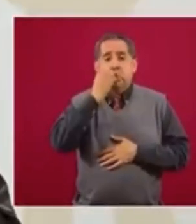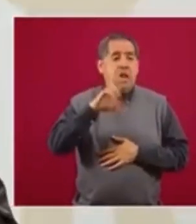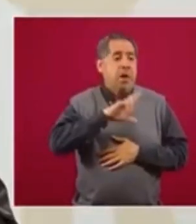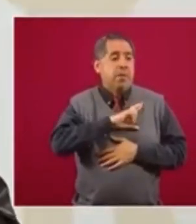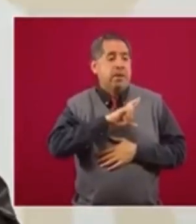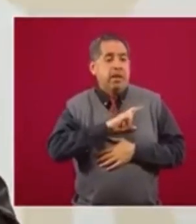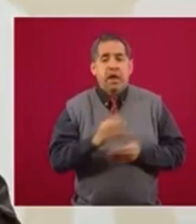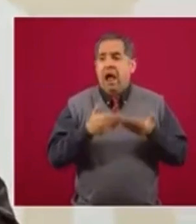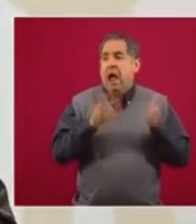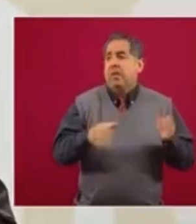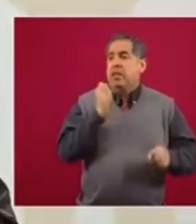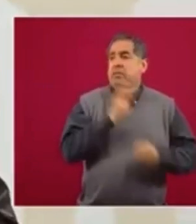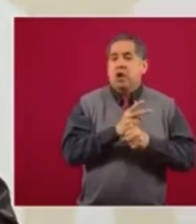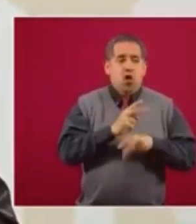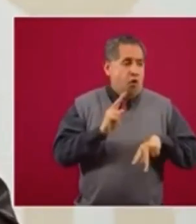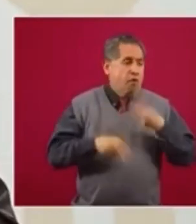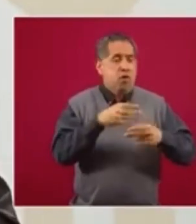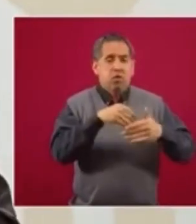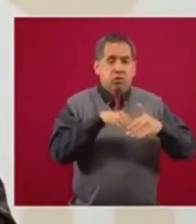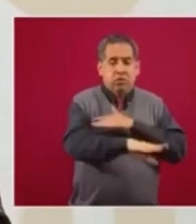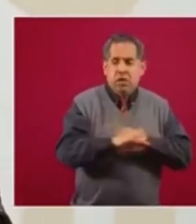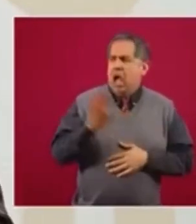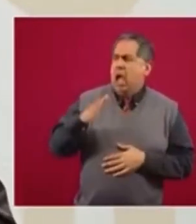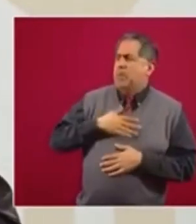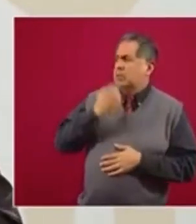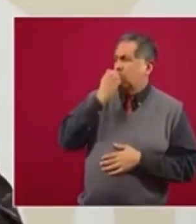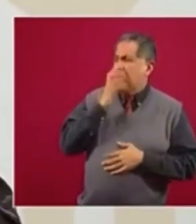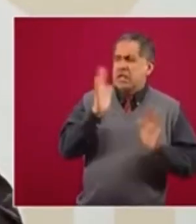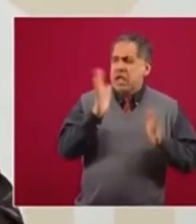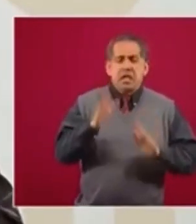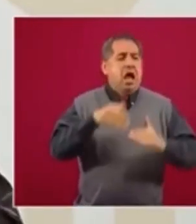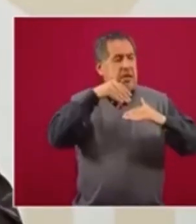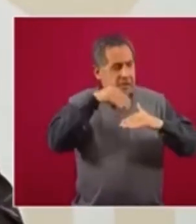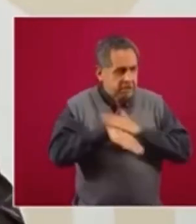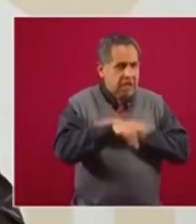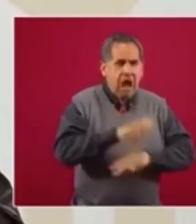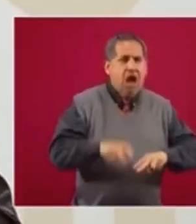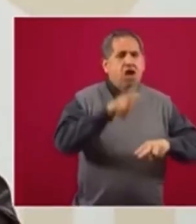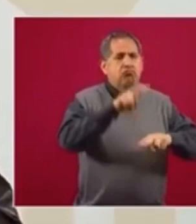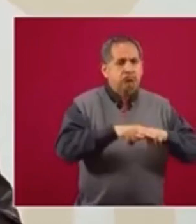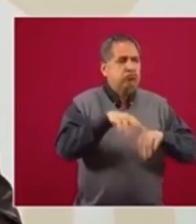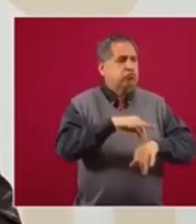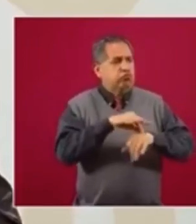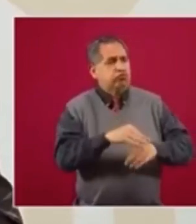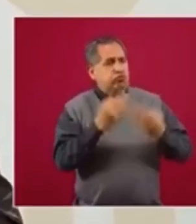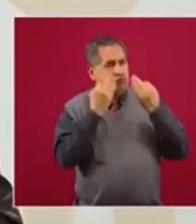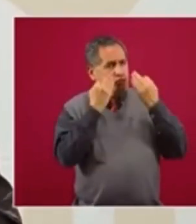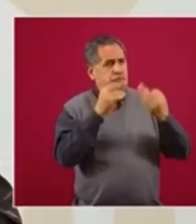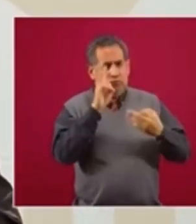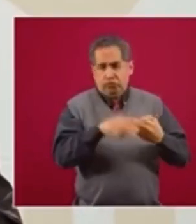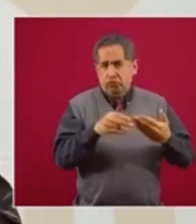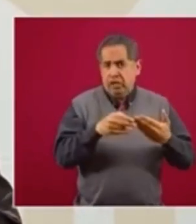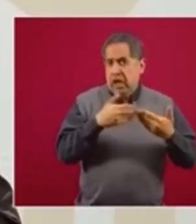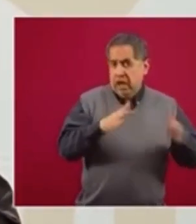abrir extemporáneamente y decir, en mi escuela vamos a tener una